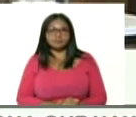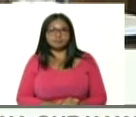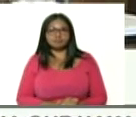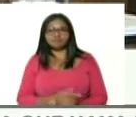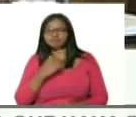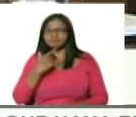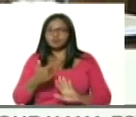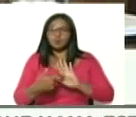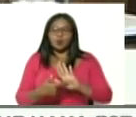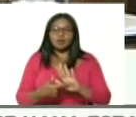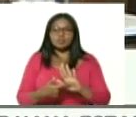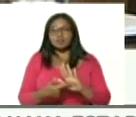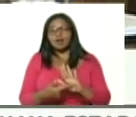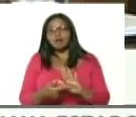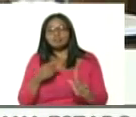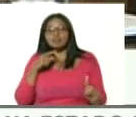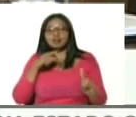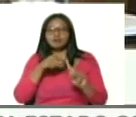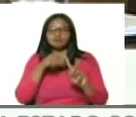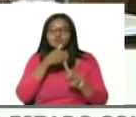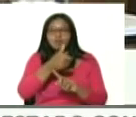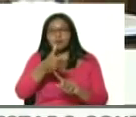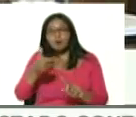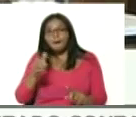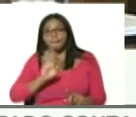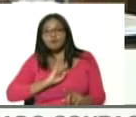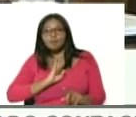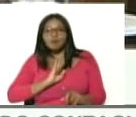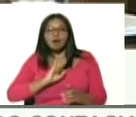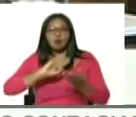expresión, retos comunes de la comunidad.